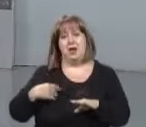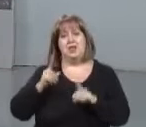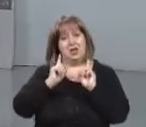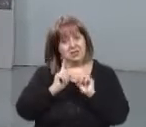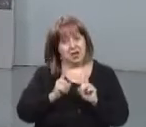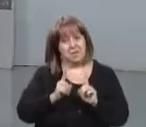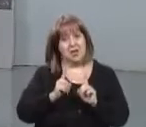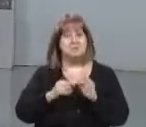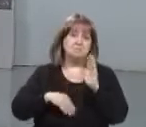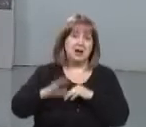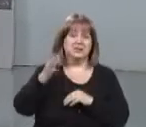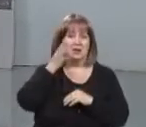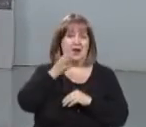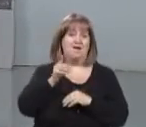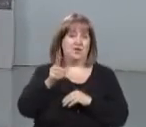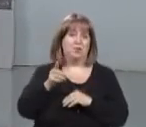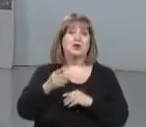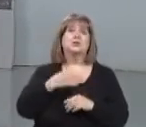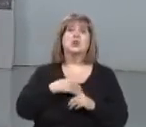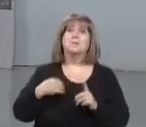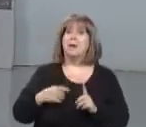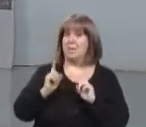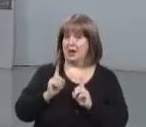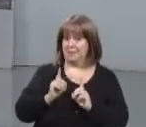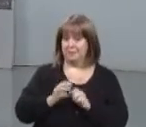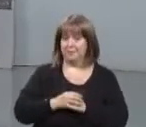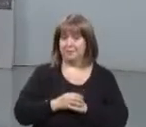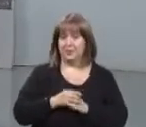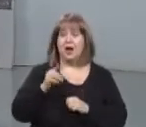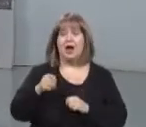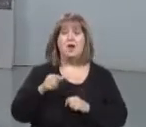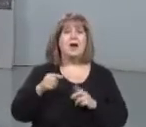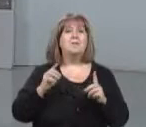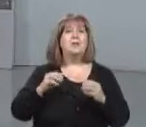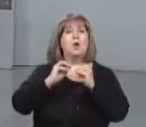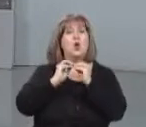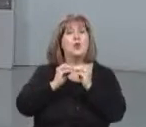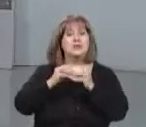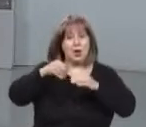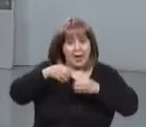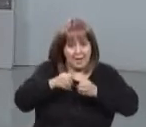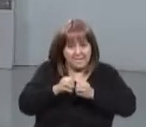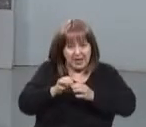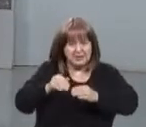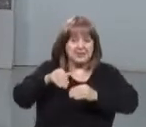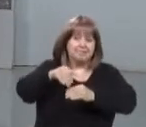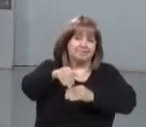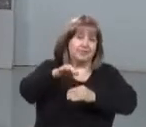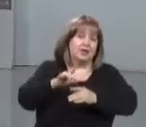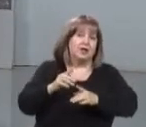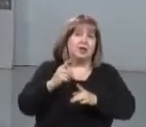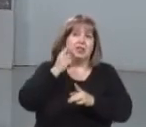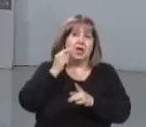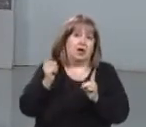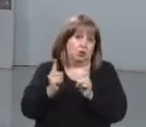que, sin embargo, no hizo nada para que eso sucediera. Ahora eso se va a ventilar en este juicio, que se estima que va a durar unos pocos